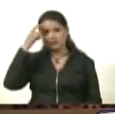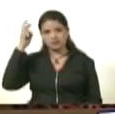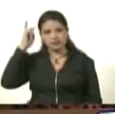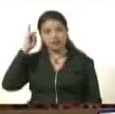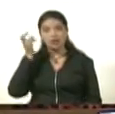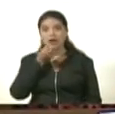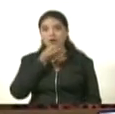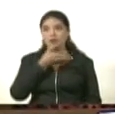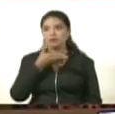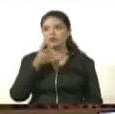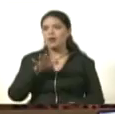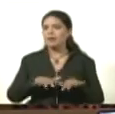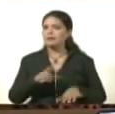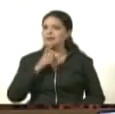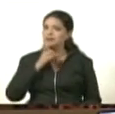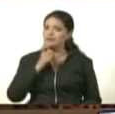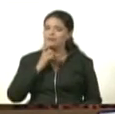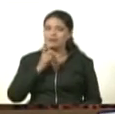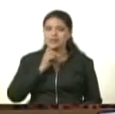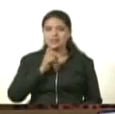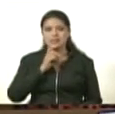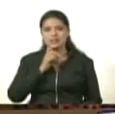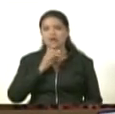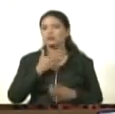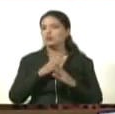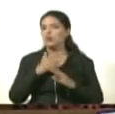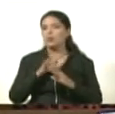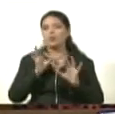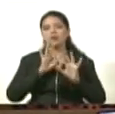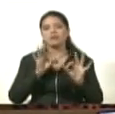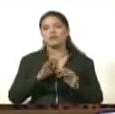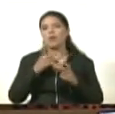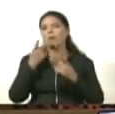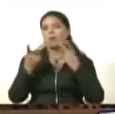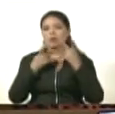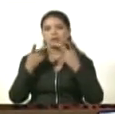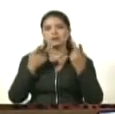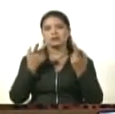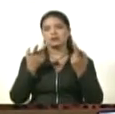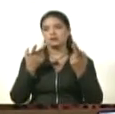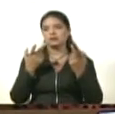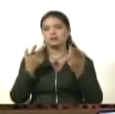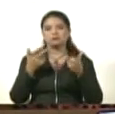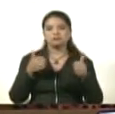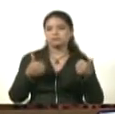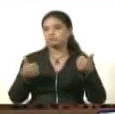que a veces es difícil, no importa las posiciones políticas que podamos tener,